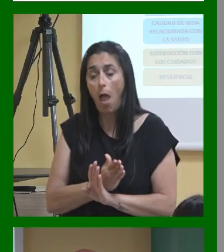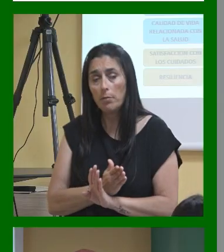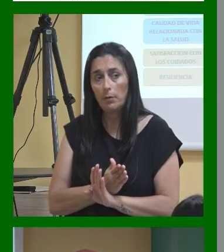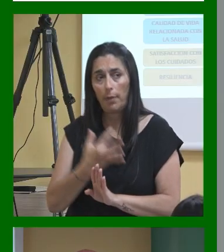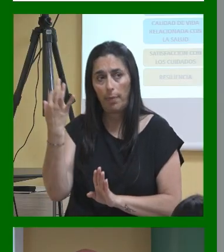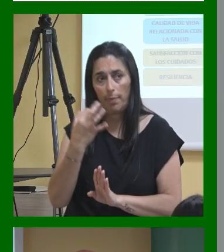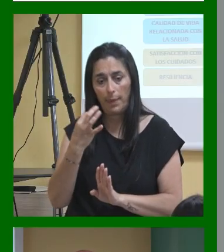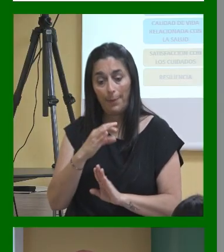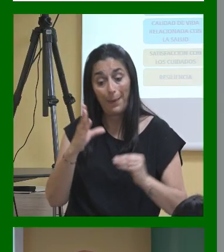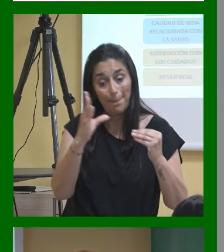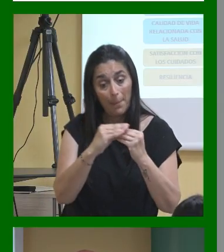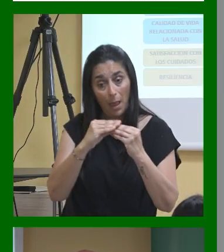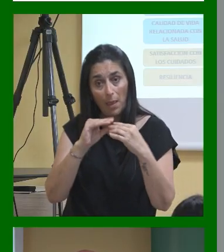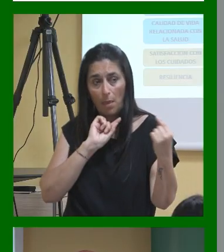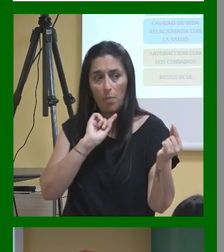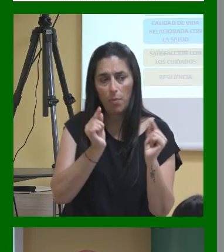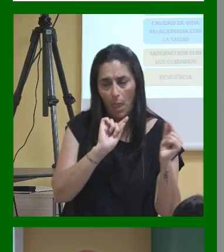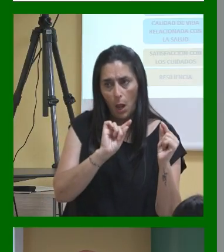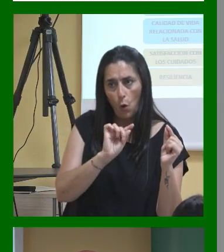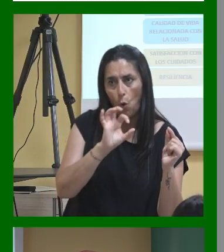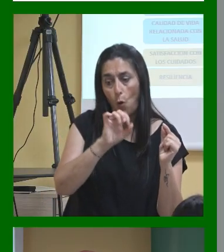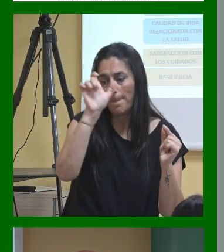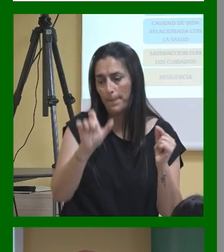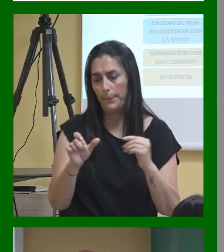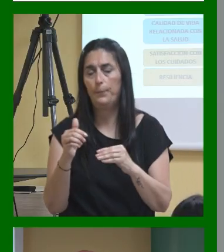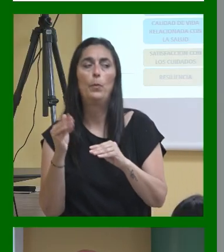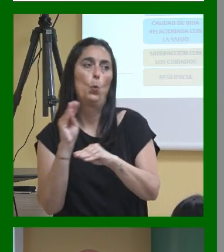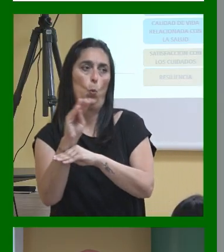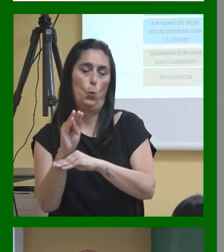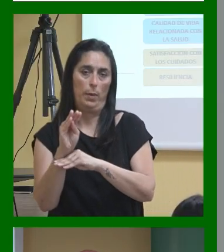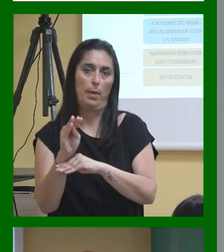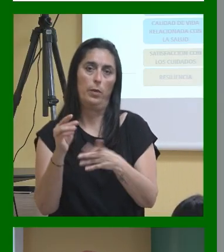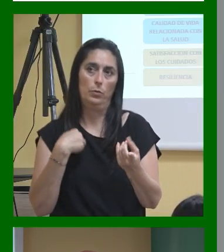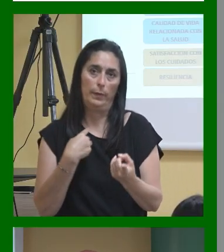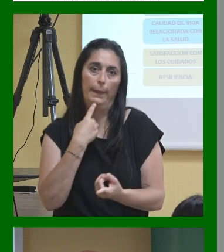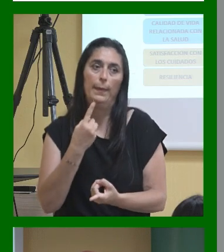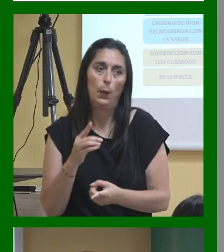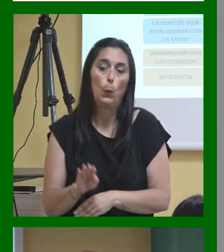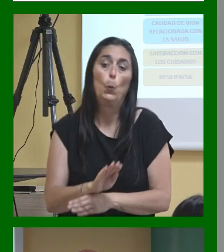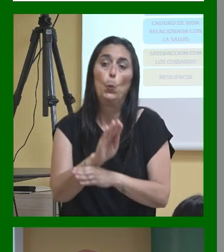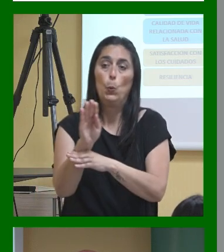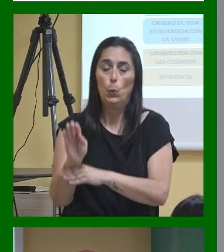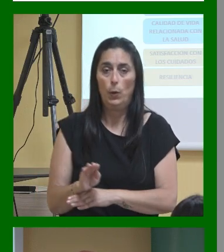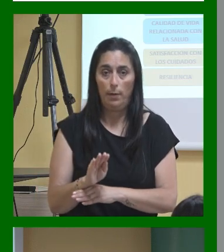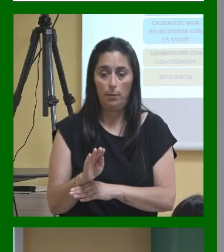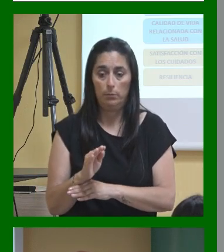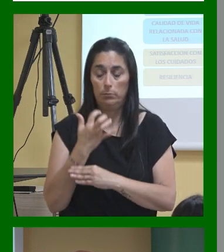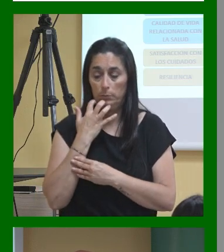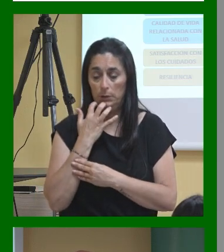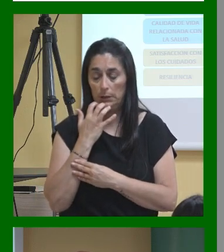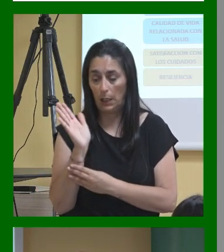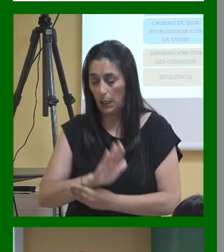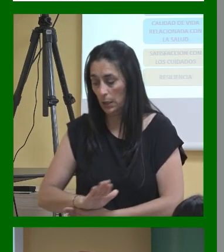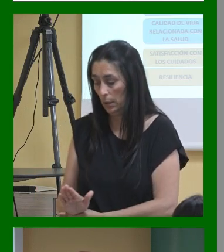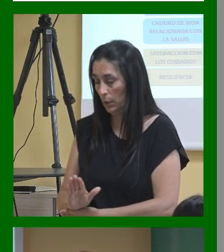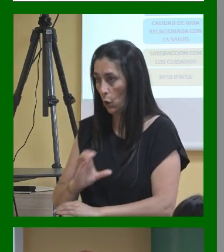contraste con los pacientes, con los cuidadores en este caso también. Voy a decir los cuidadores porque al fin y al cabo, si estamos hablando de niños que tienen problemas